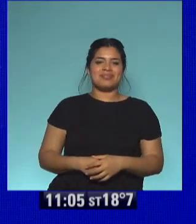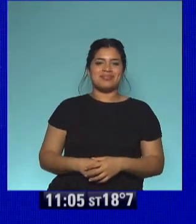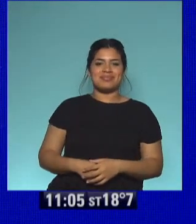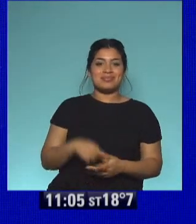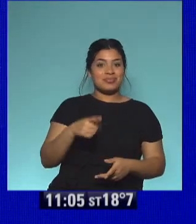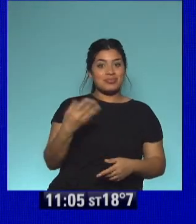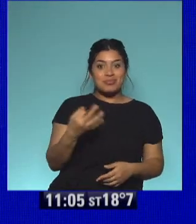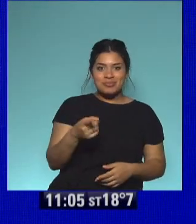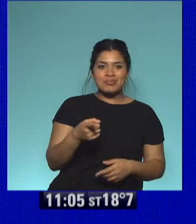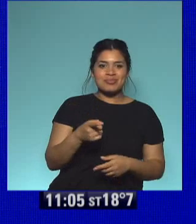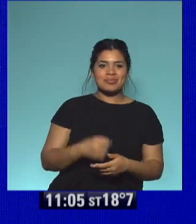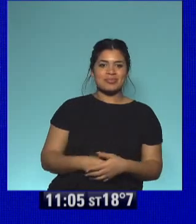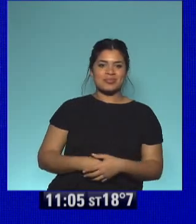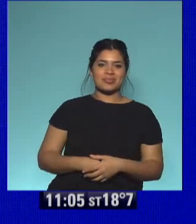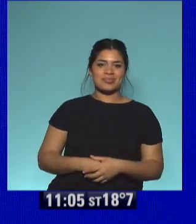¡Globinetes!